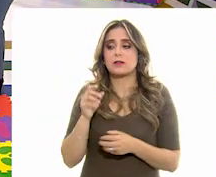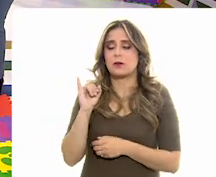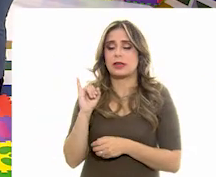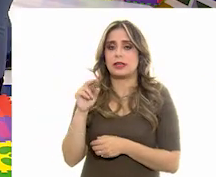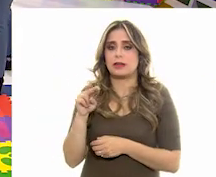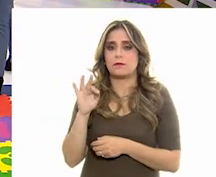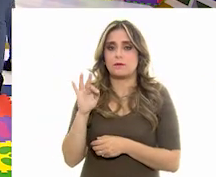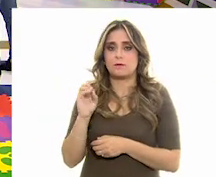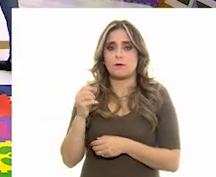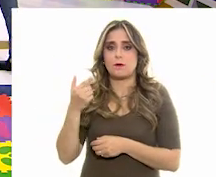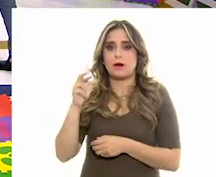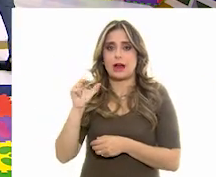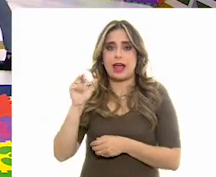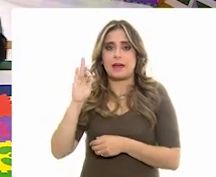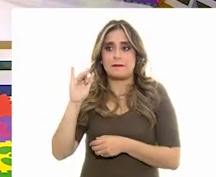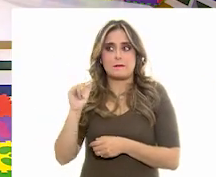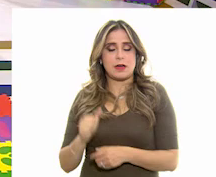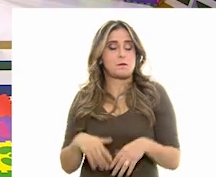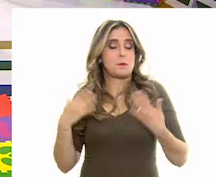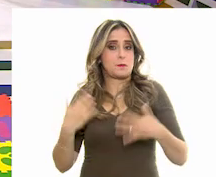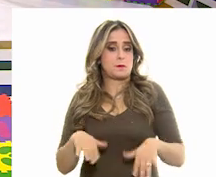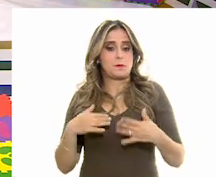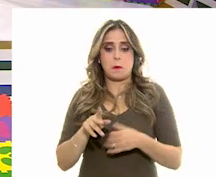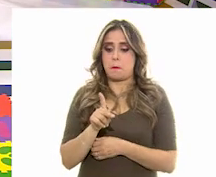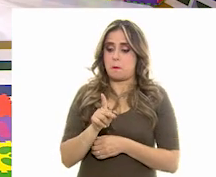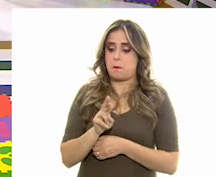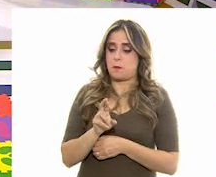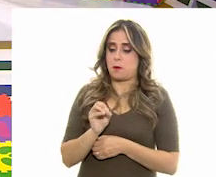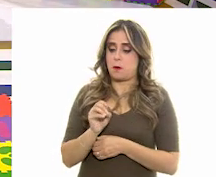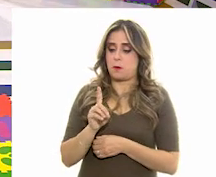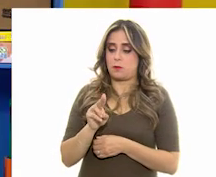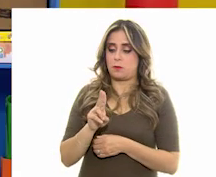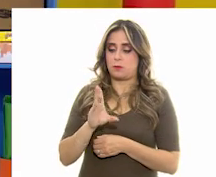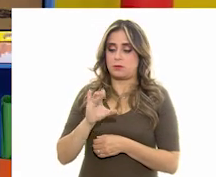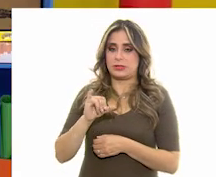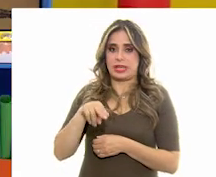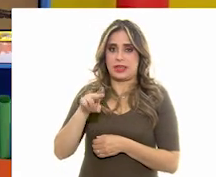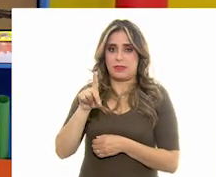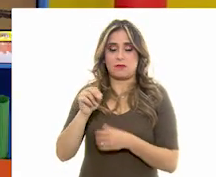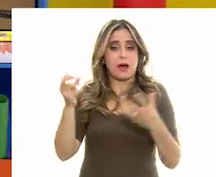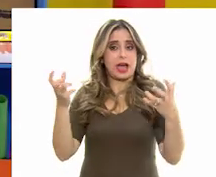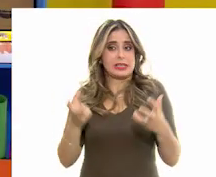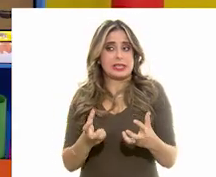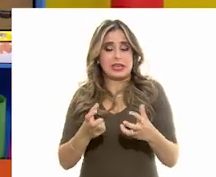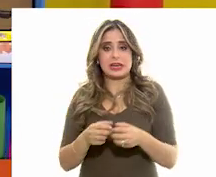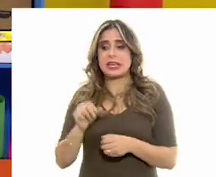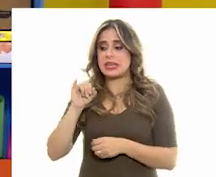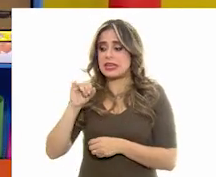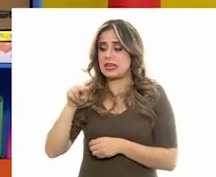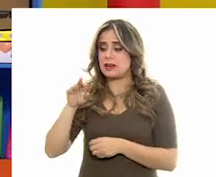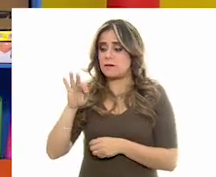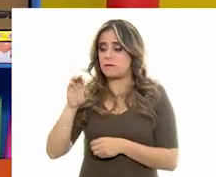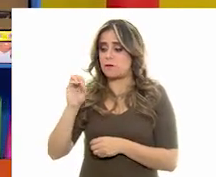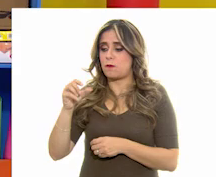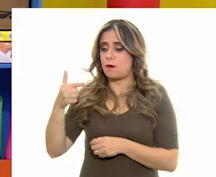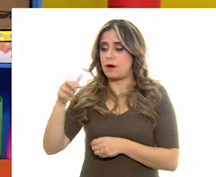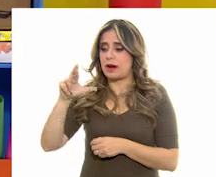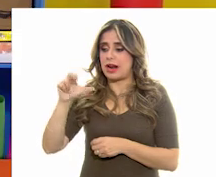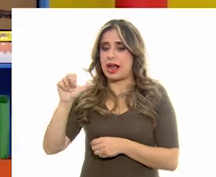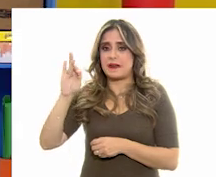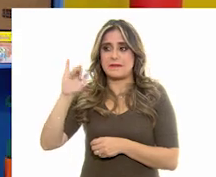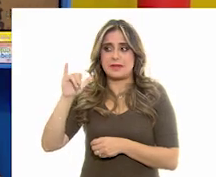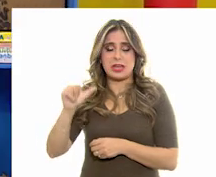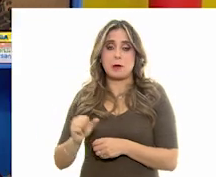infografías. ¡Ay, qué elevada propuesta! Muy bien. Produciendo infografía.